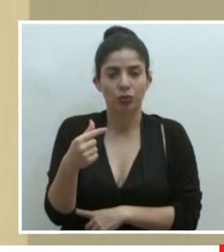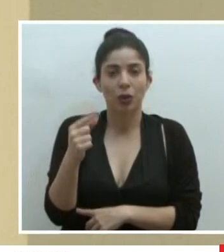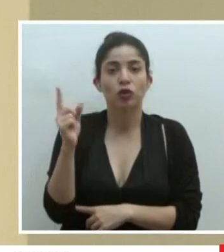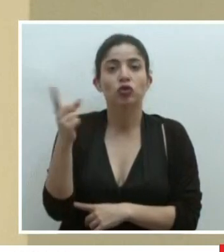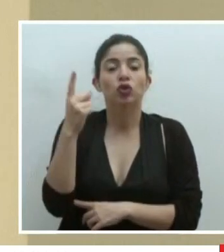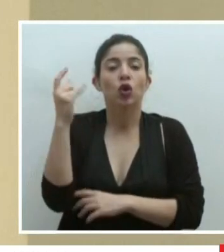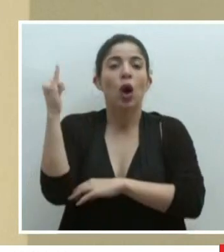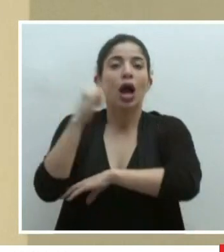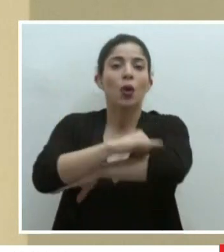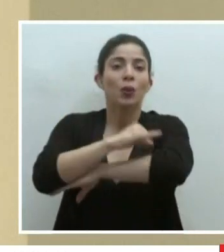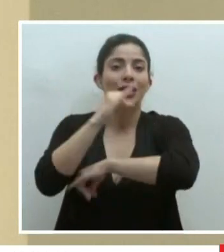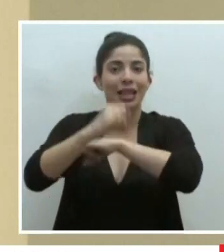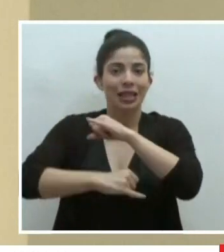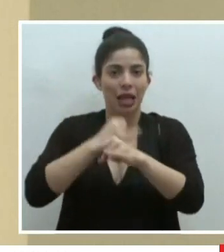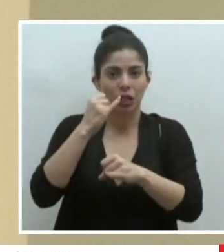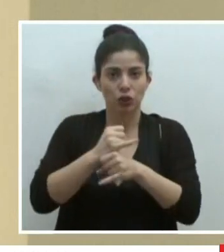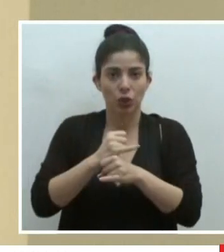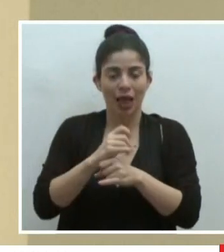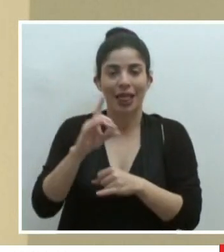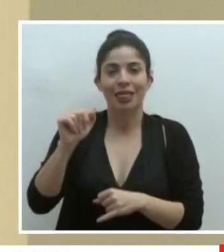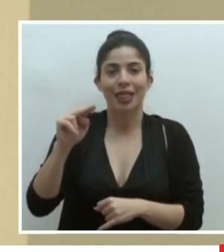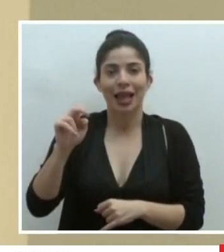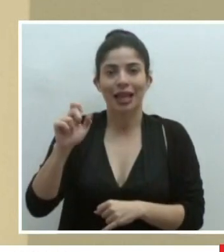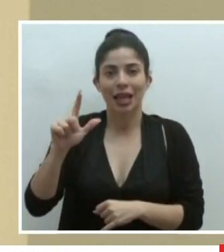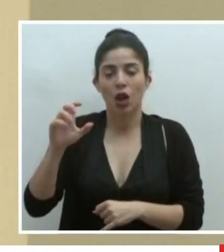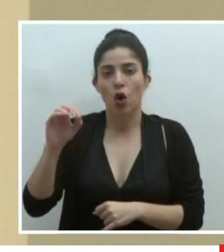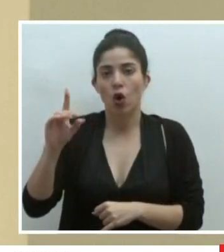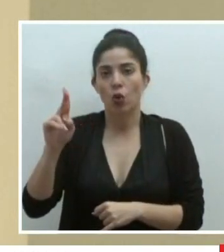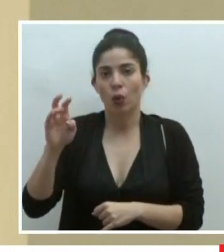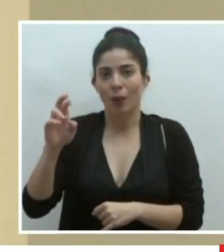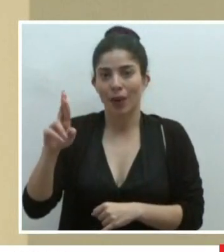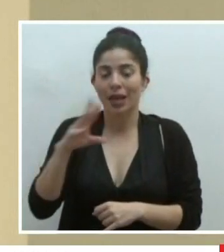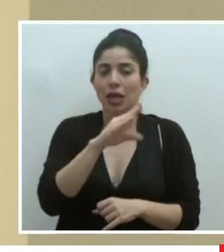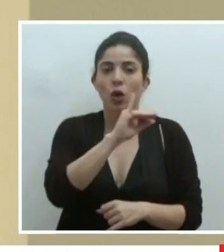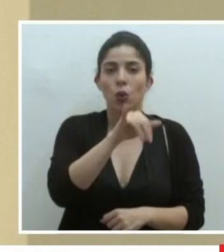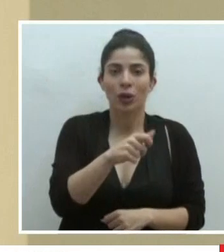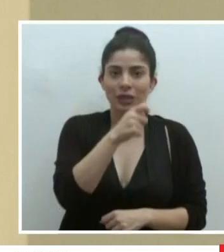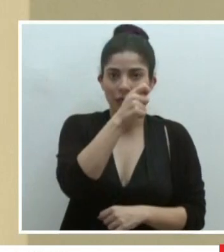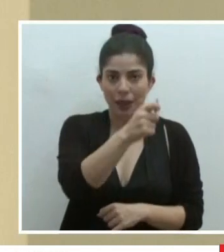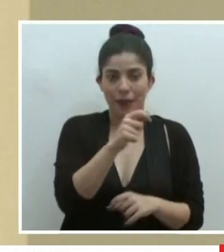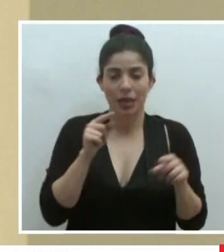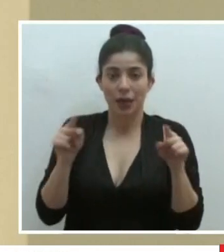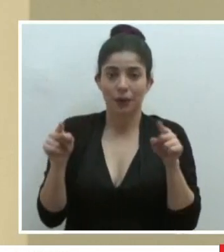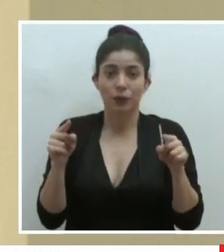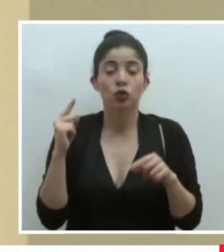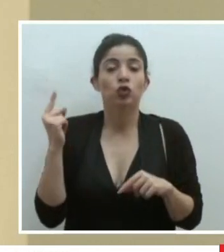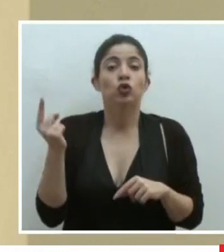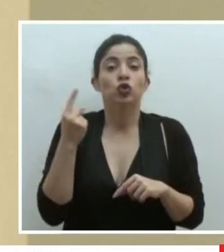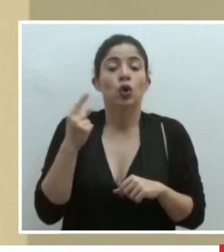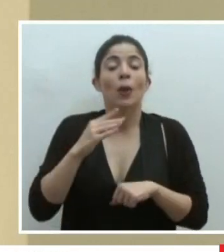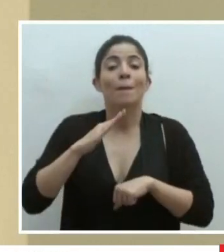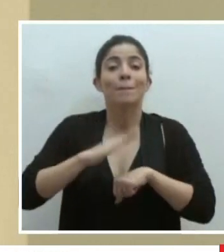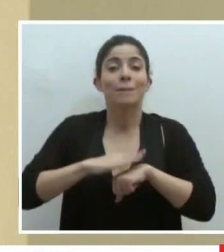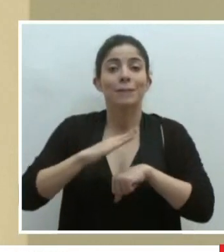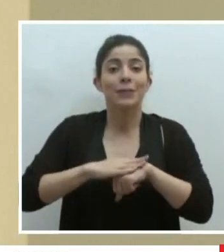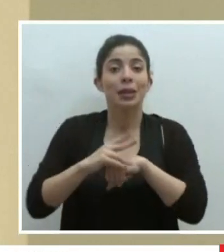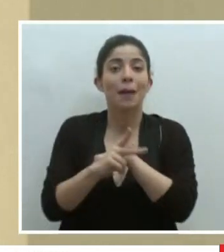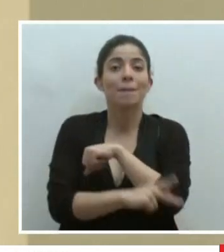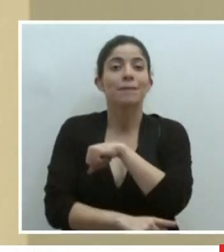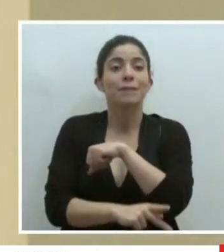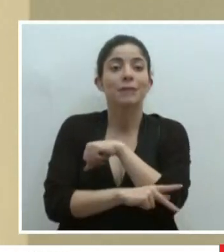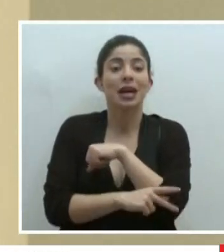los aeropuertos internacionales, tanto para el Daniel Oduber como para el Juan Santamaría, y que solamente va a permitirse para los países